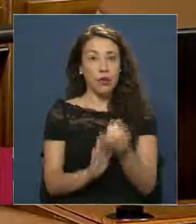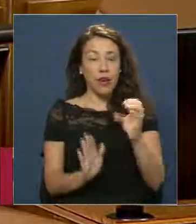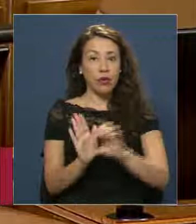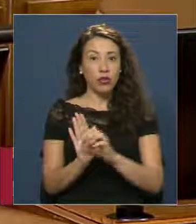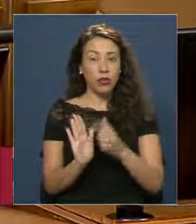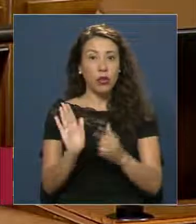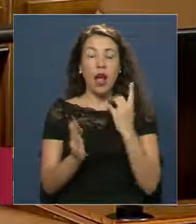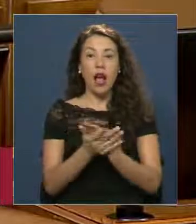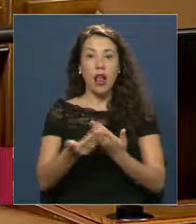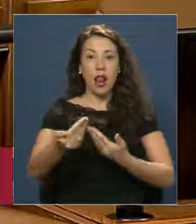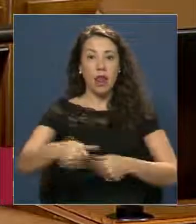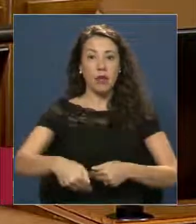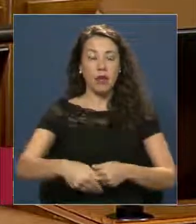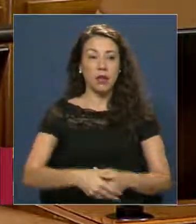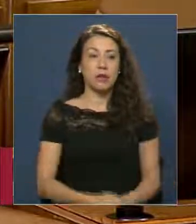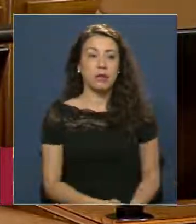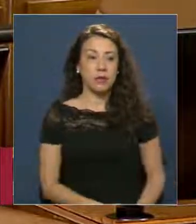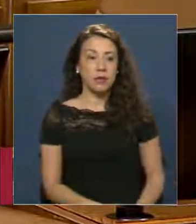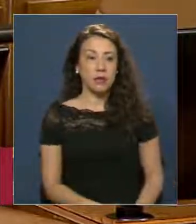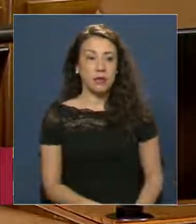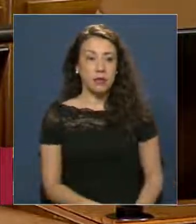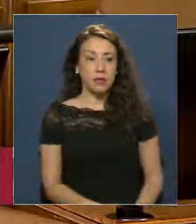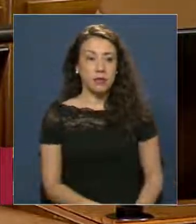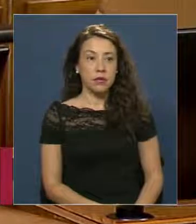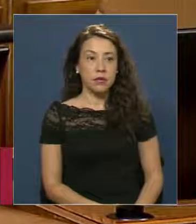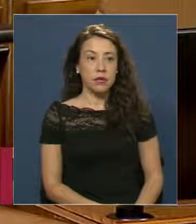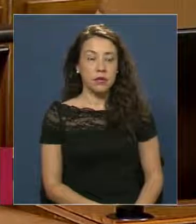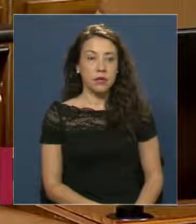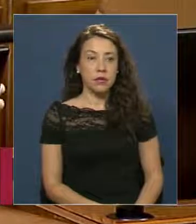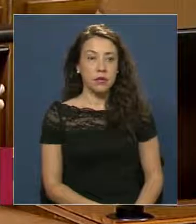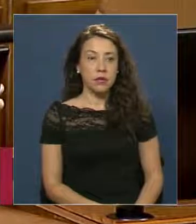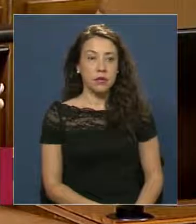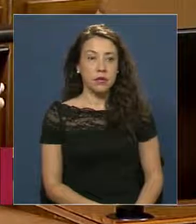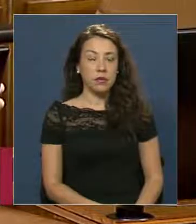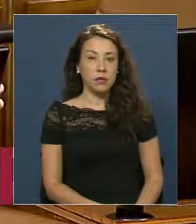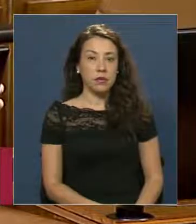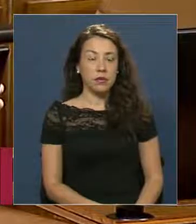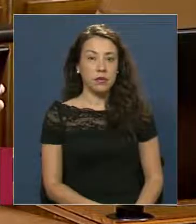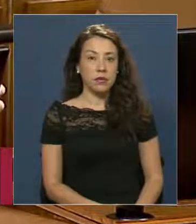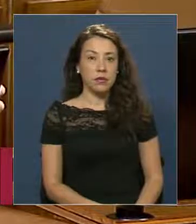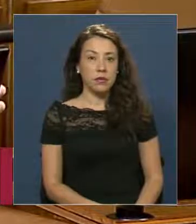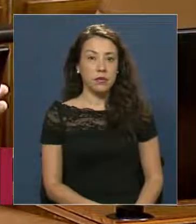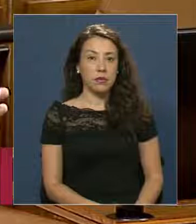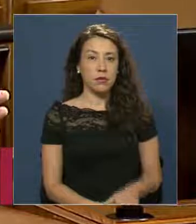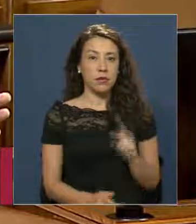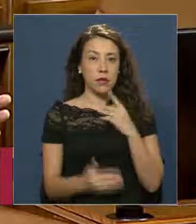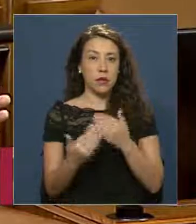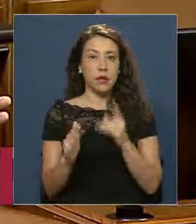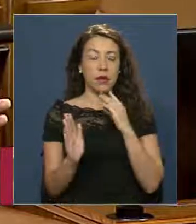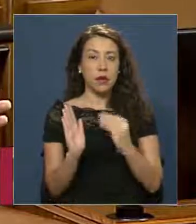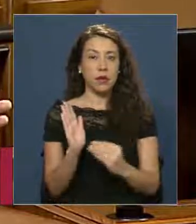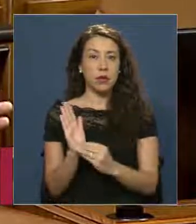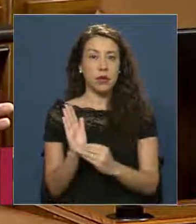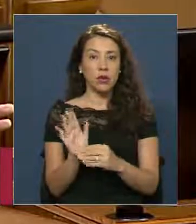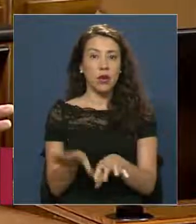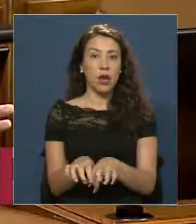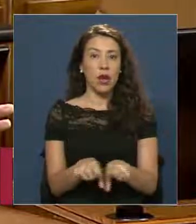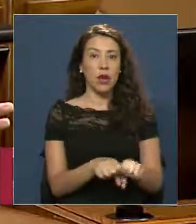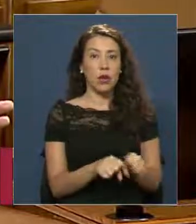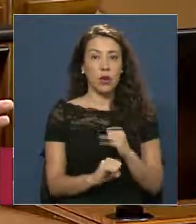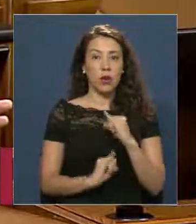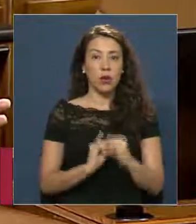va a tener un límite, y ese límite está reflejado y contenido en los